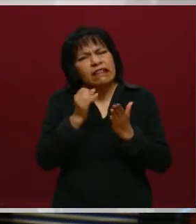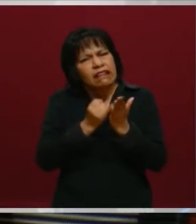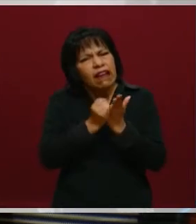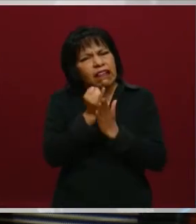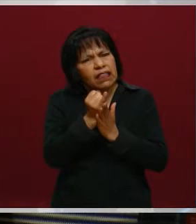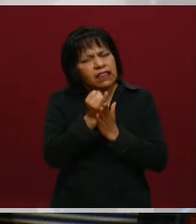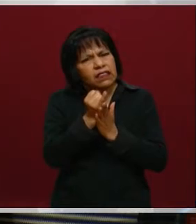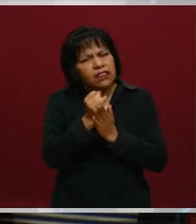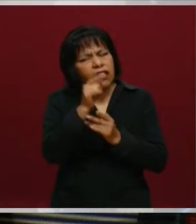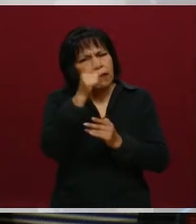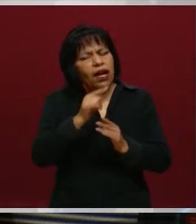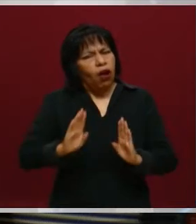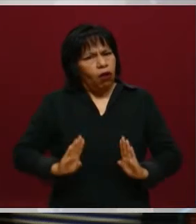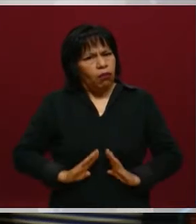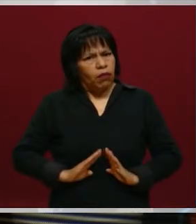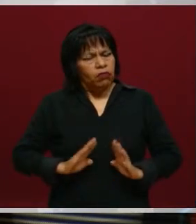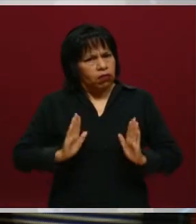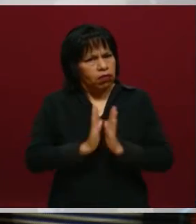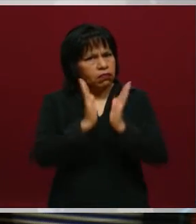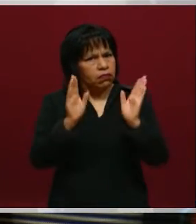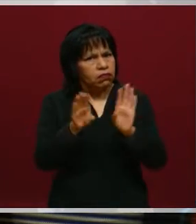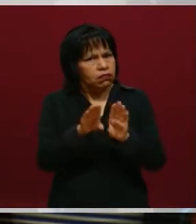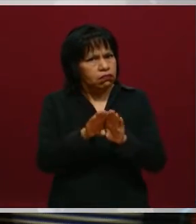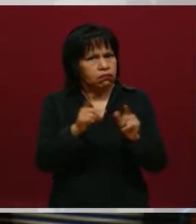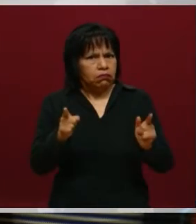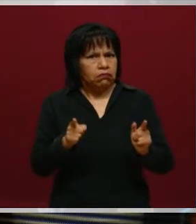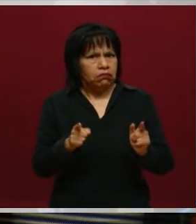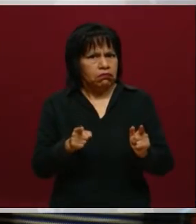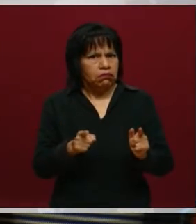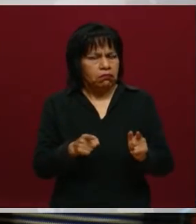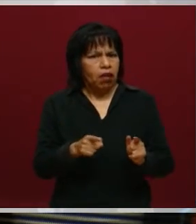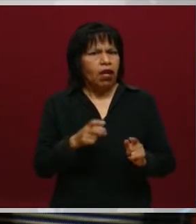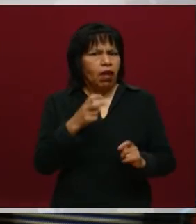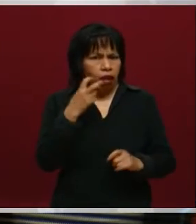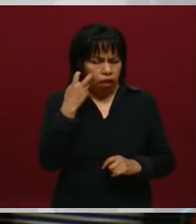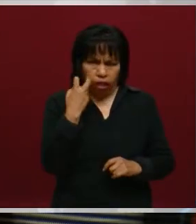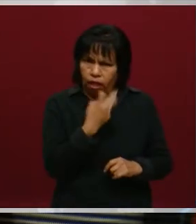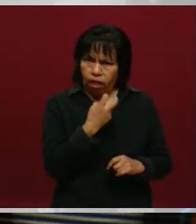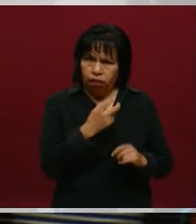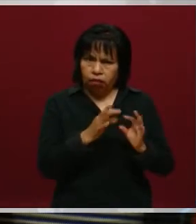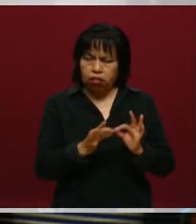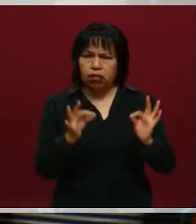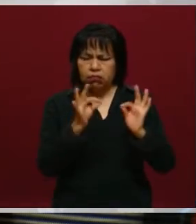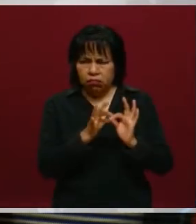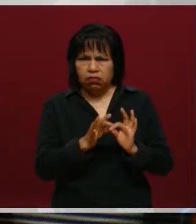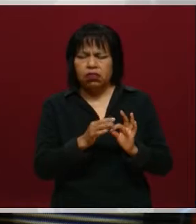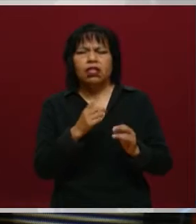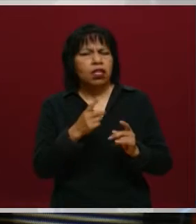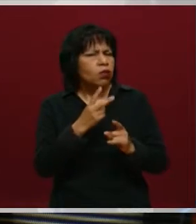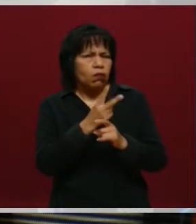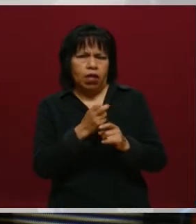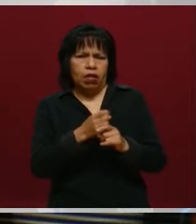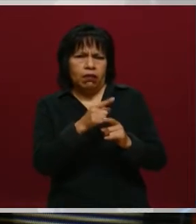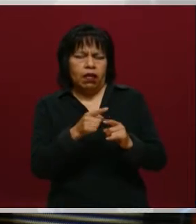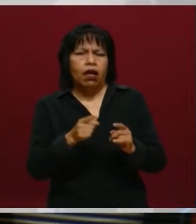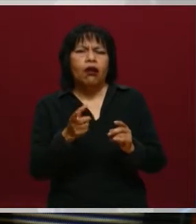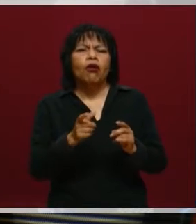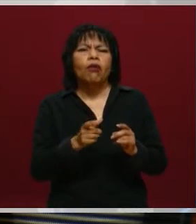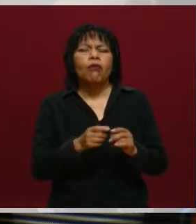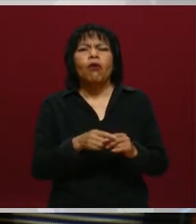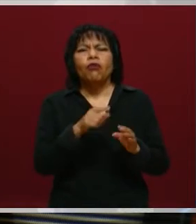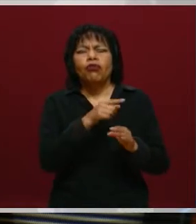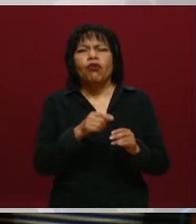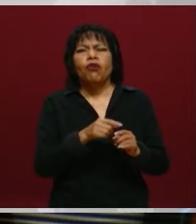que guían la conducta y determinan el carácter también promociona la identidad el sentido de pertenencia y